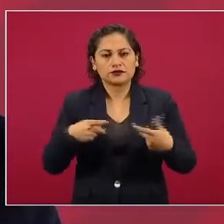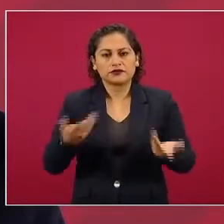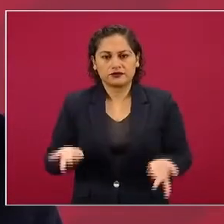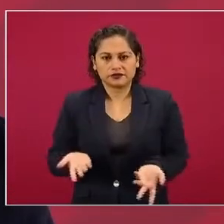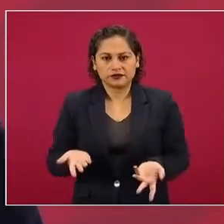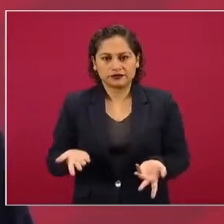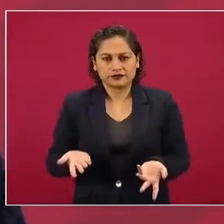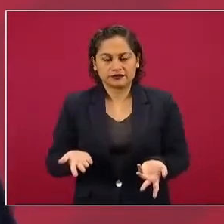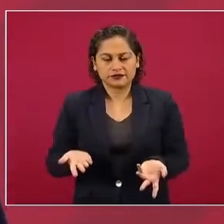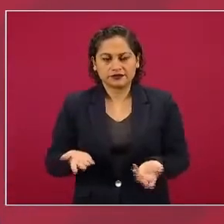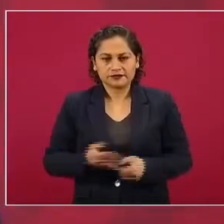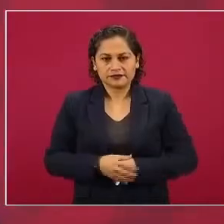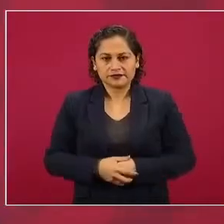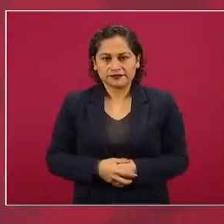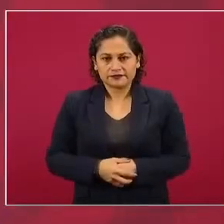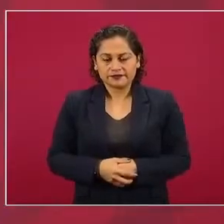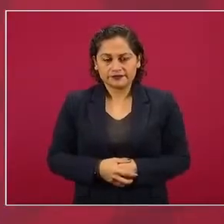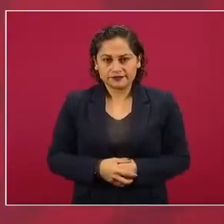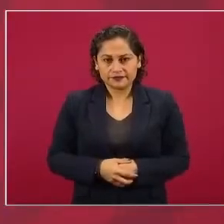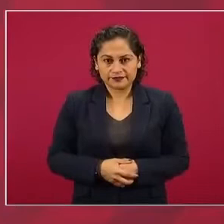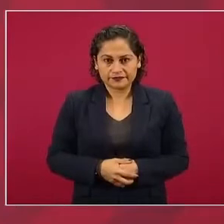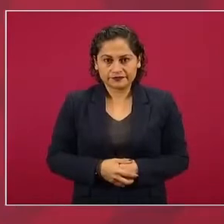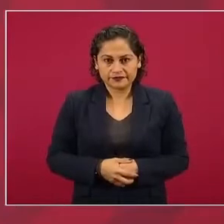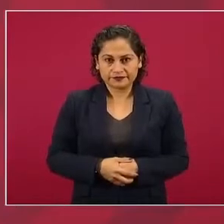que ya